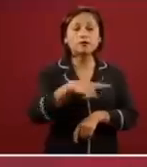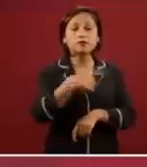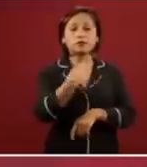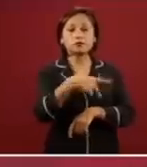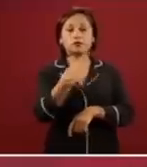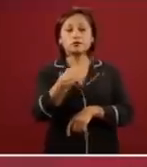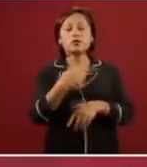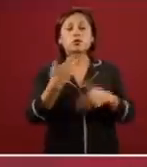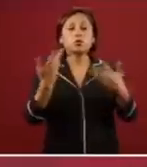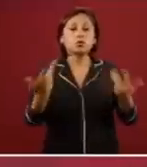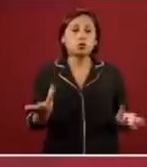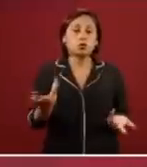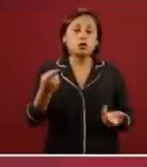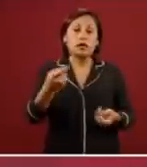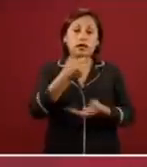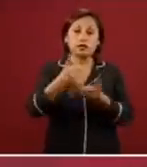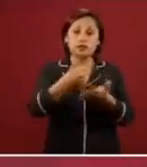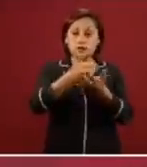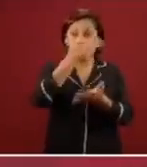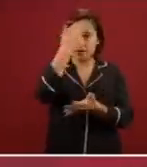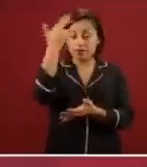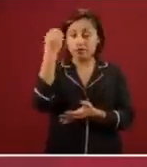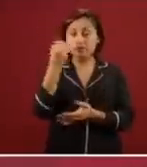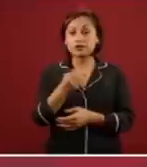Hermosillo, grande,